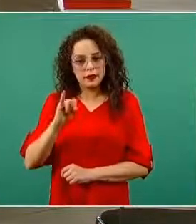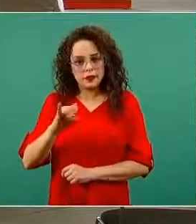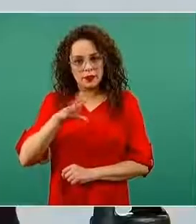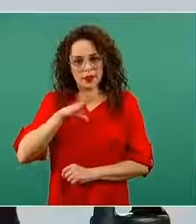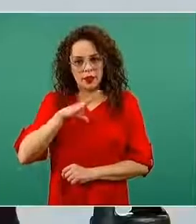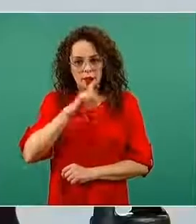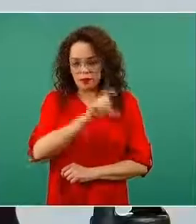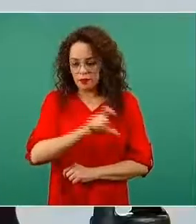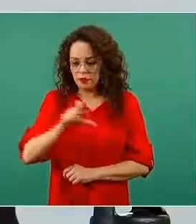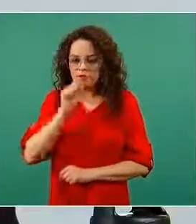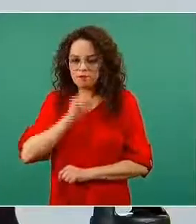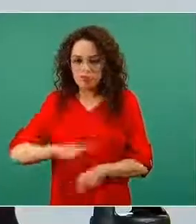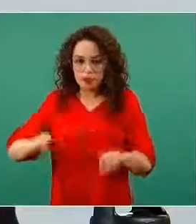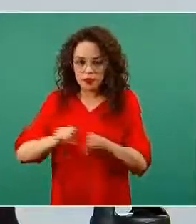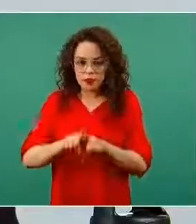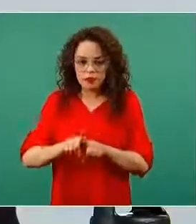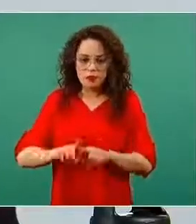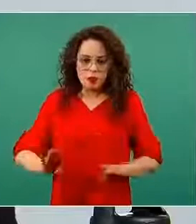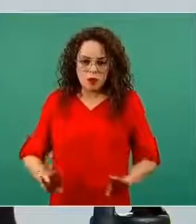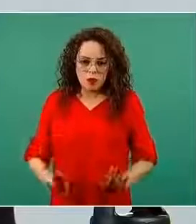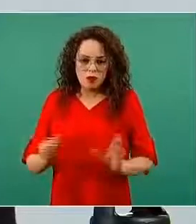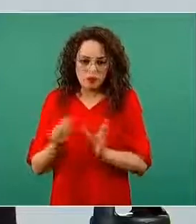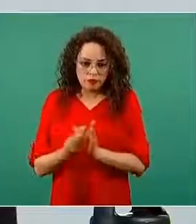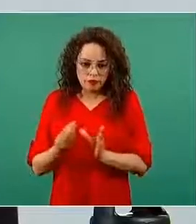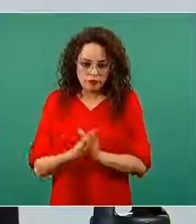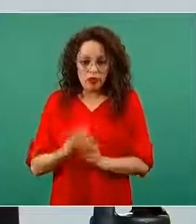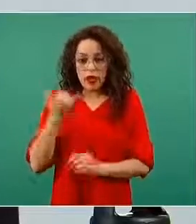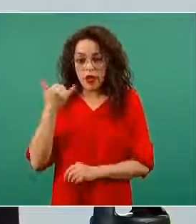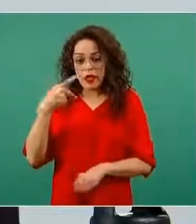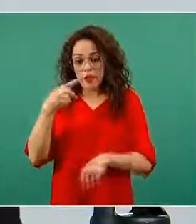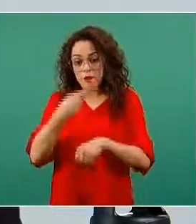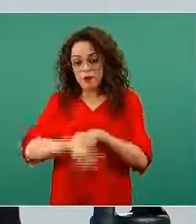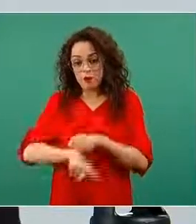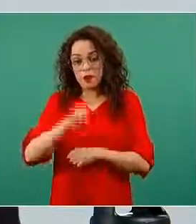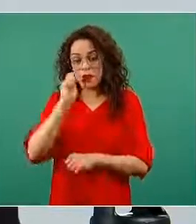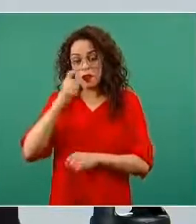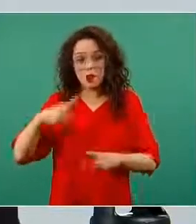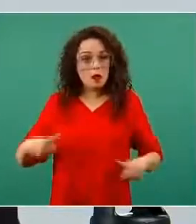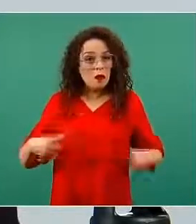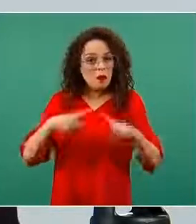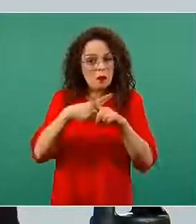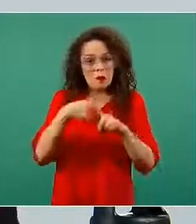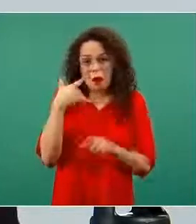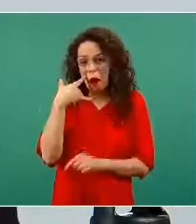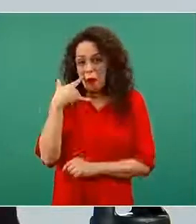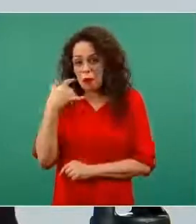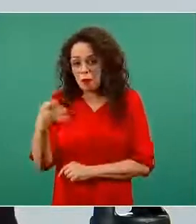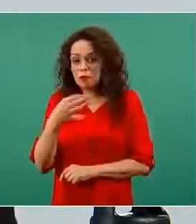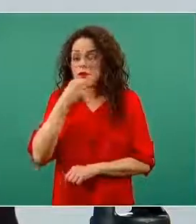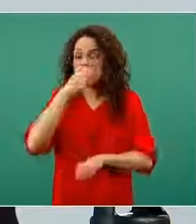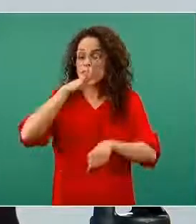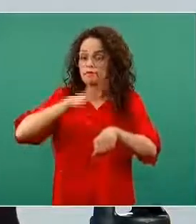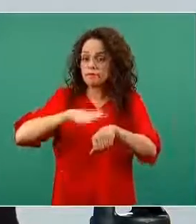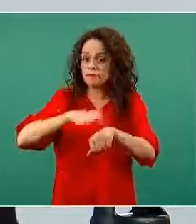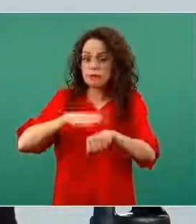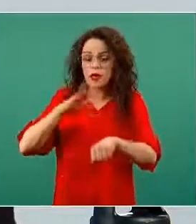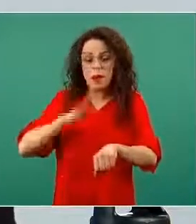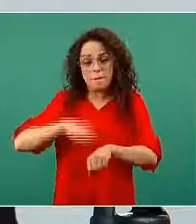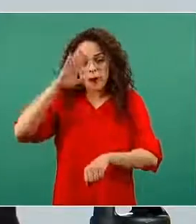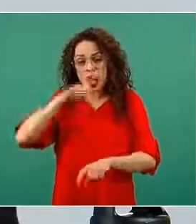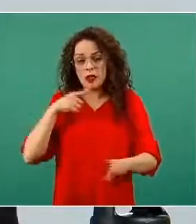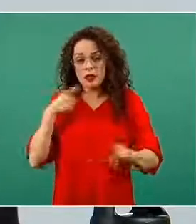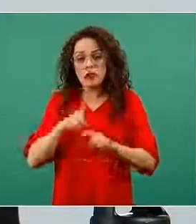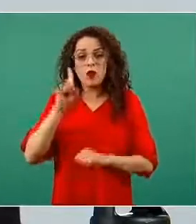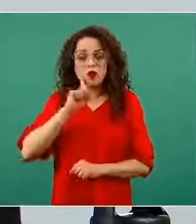también, y el riesgo de eventos muy raros que han sido notificados especialmente en